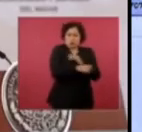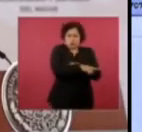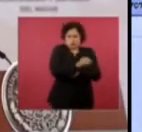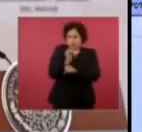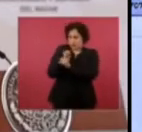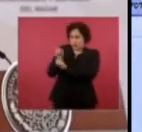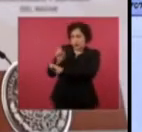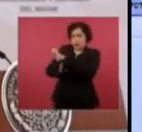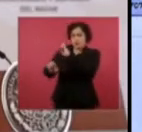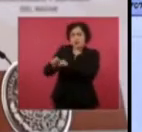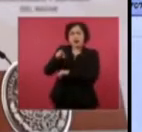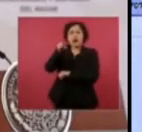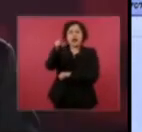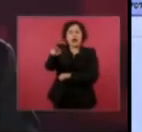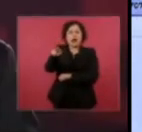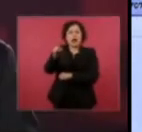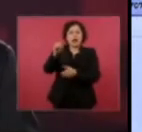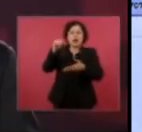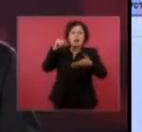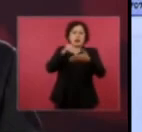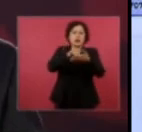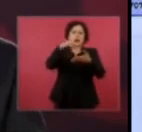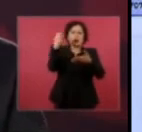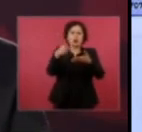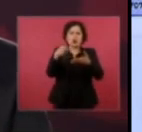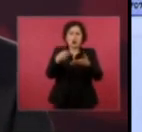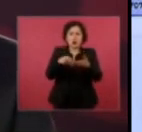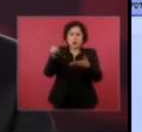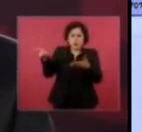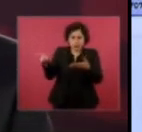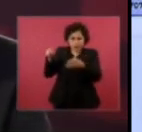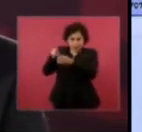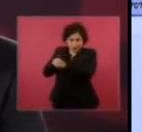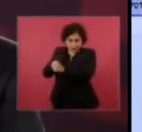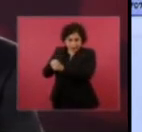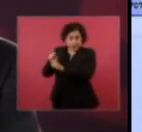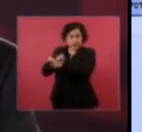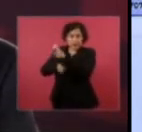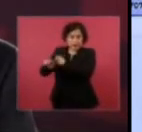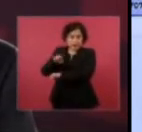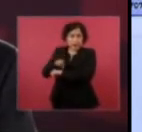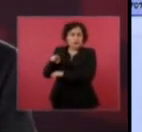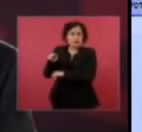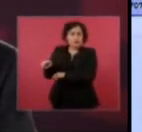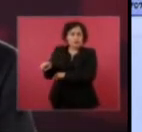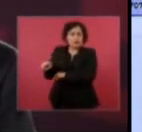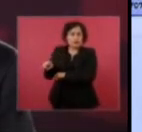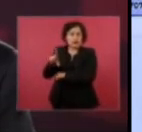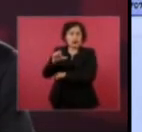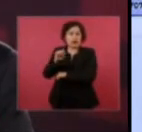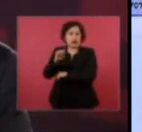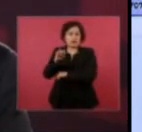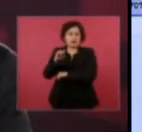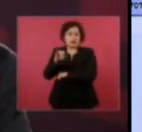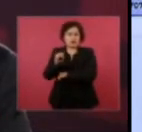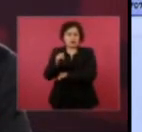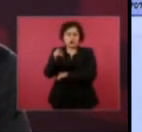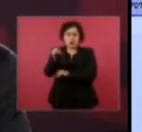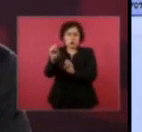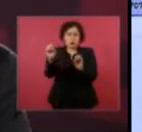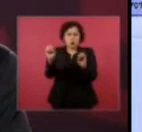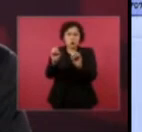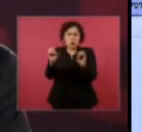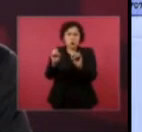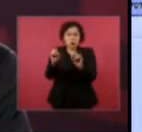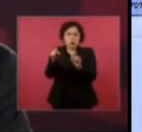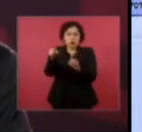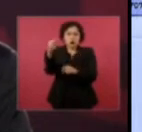y poder distribuirlos como como ellos quieran eso es lo que está investigando la unidad de investigación financiera Carlos lo que